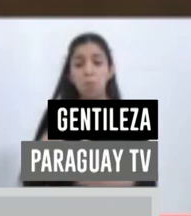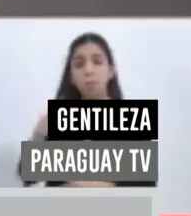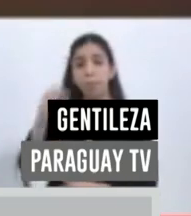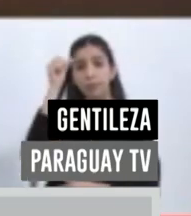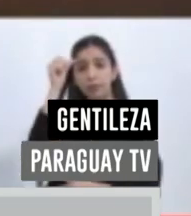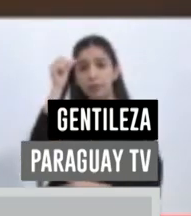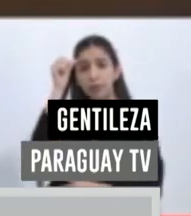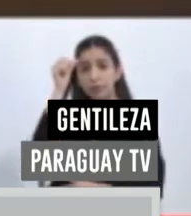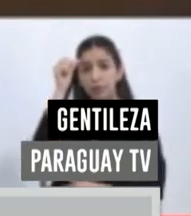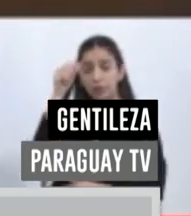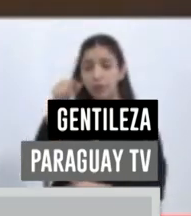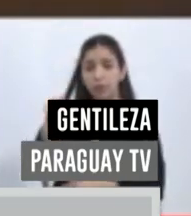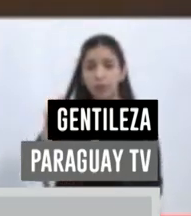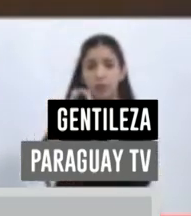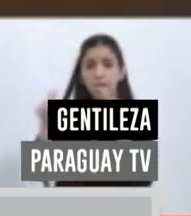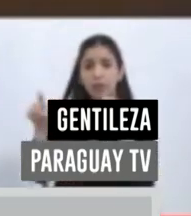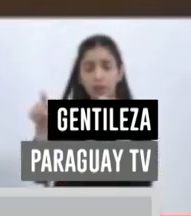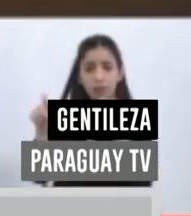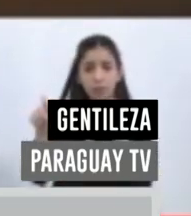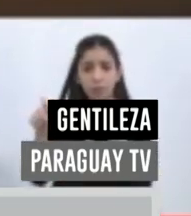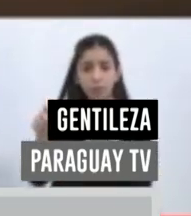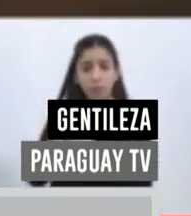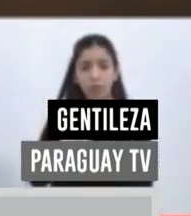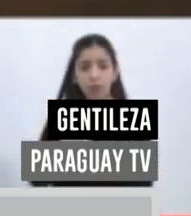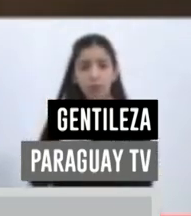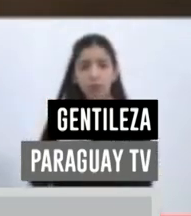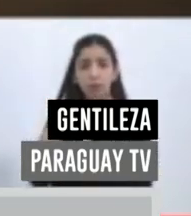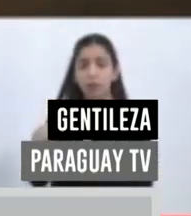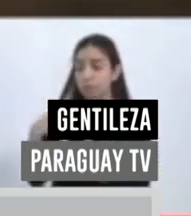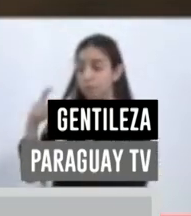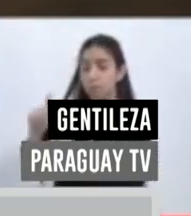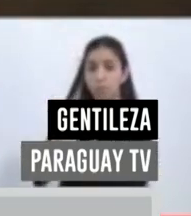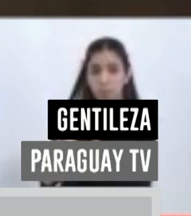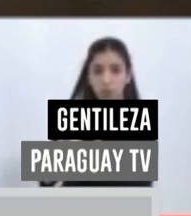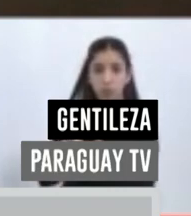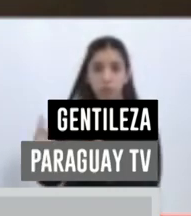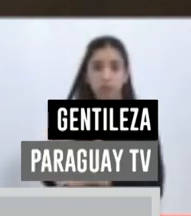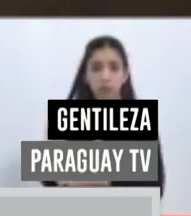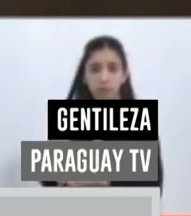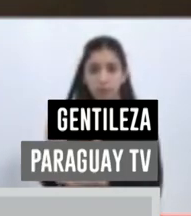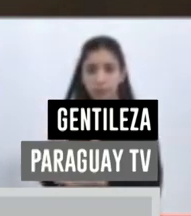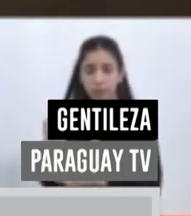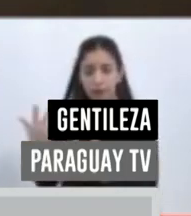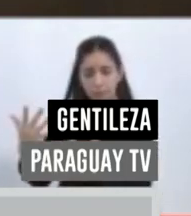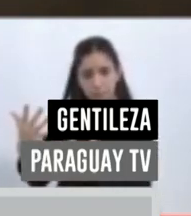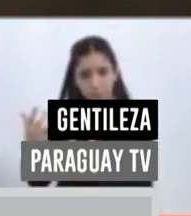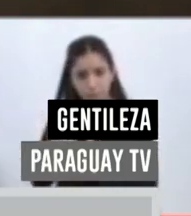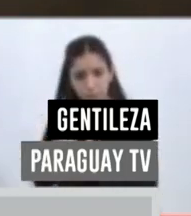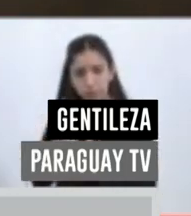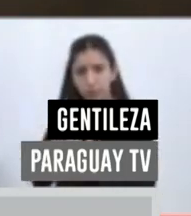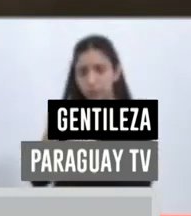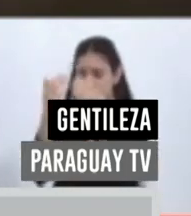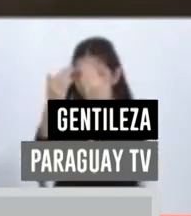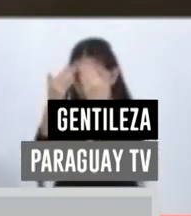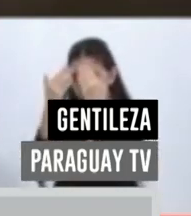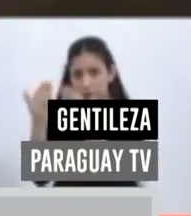este momento que, reitero, creo que debe servir para una reflexión, para recuperar